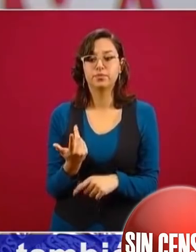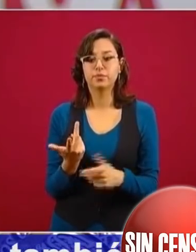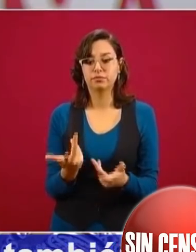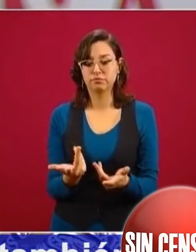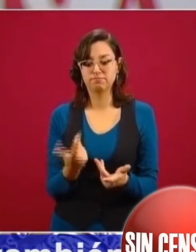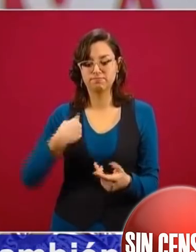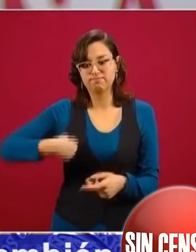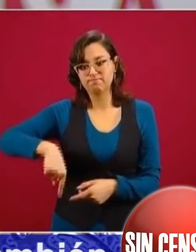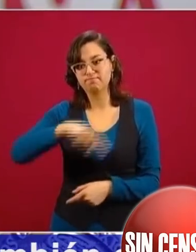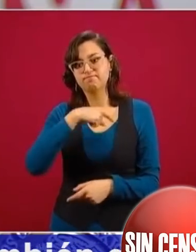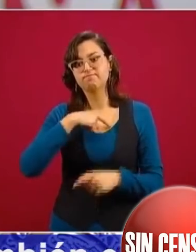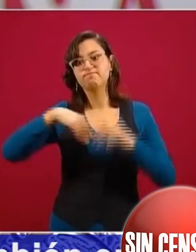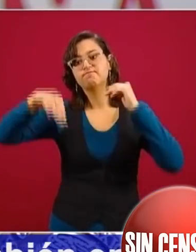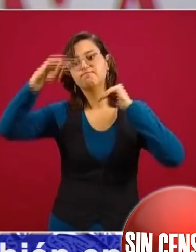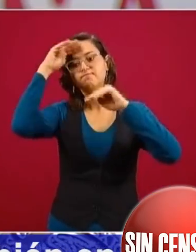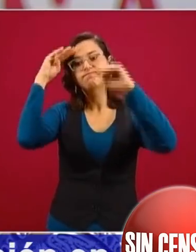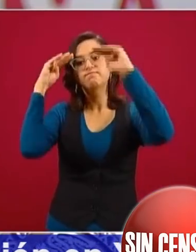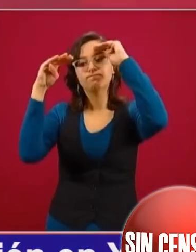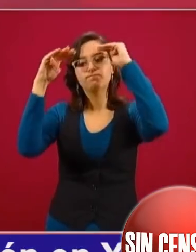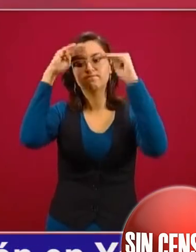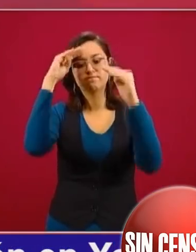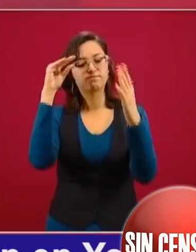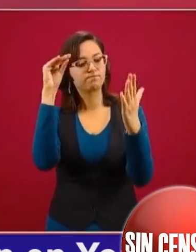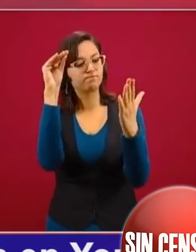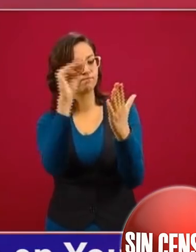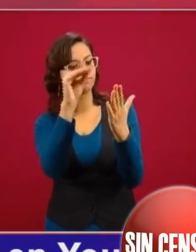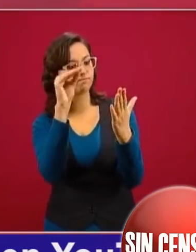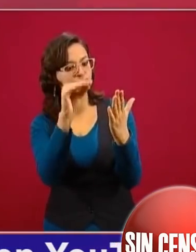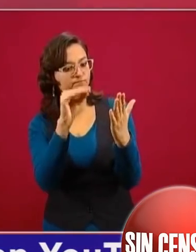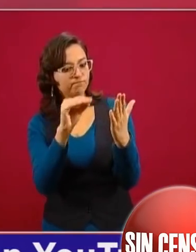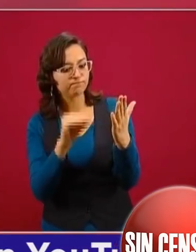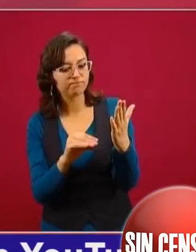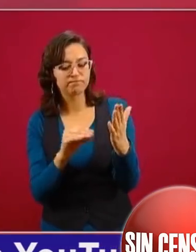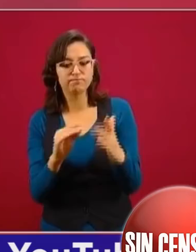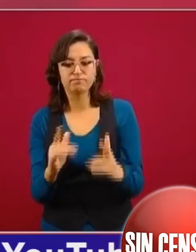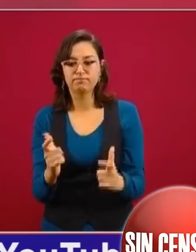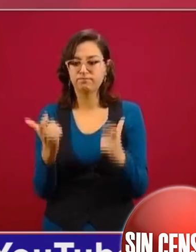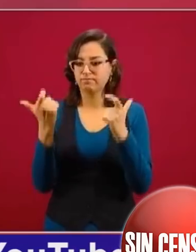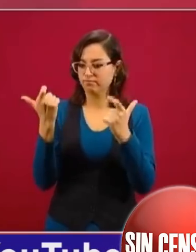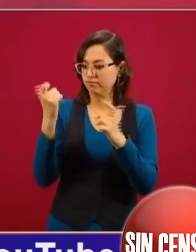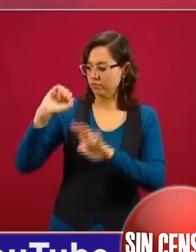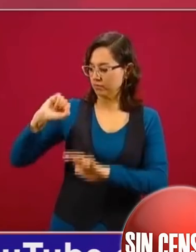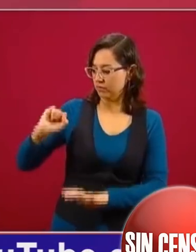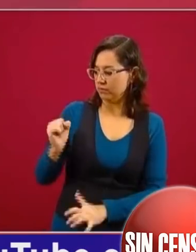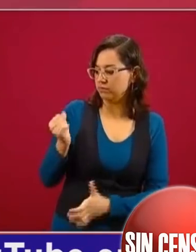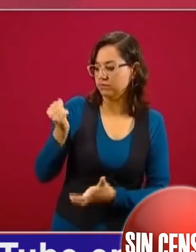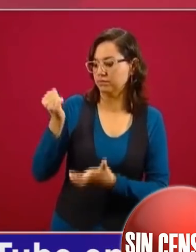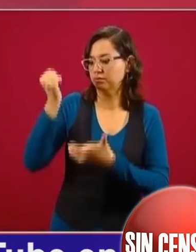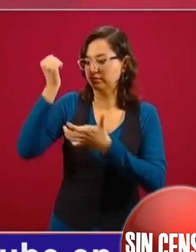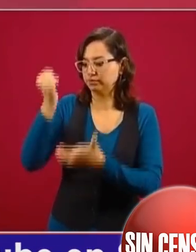diseñando es dispersar muchos fondos, inyectar